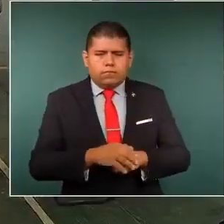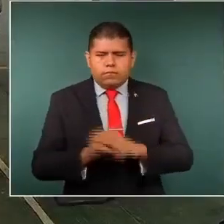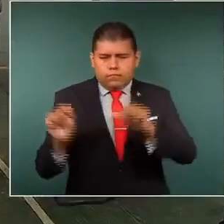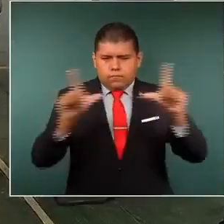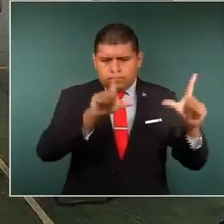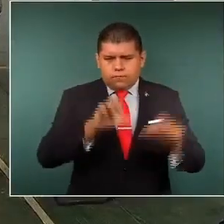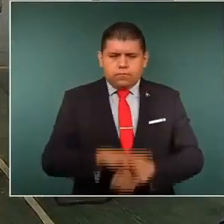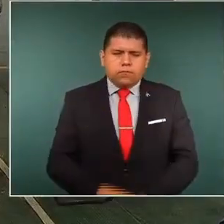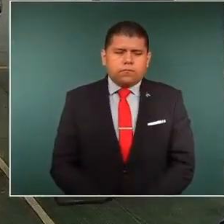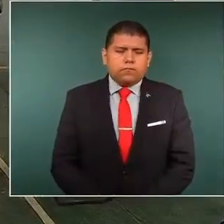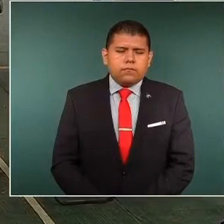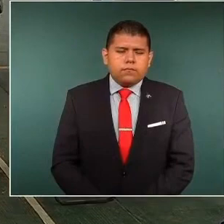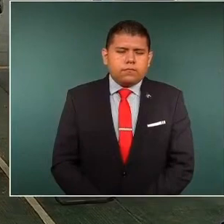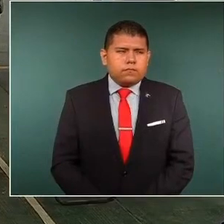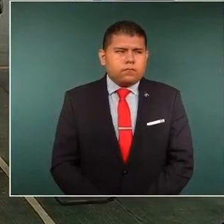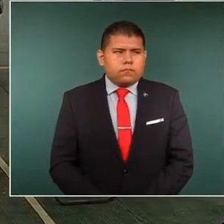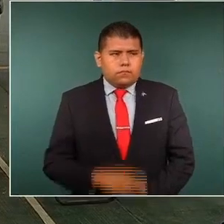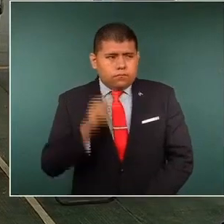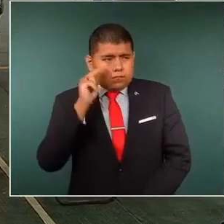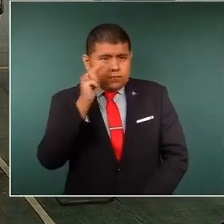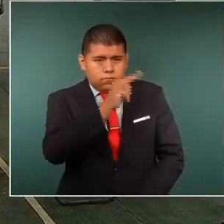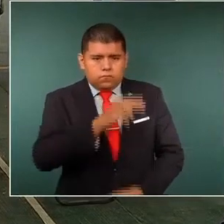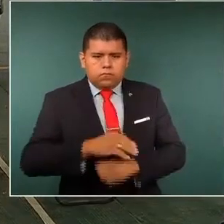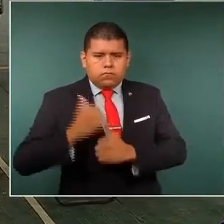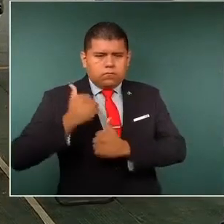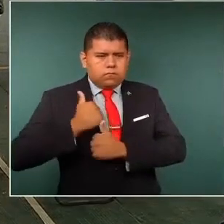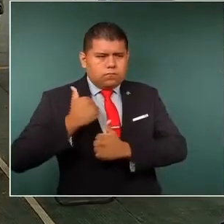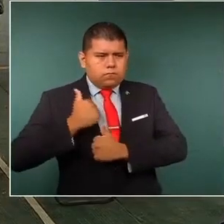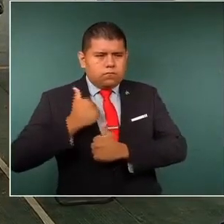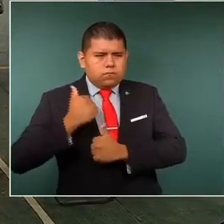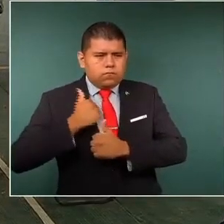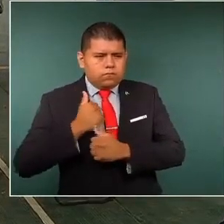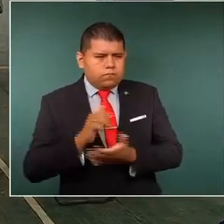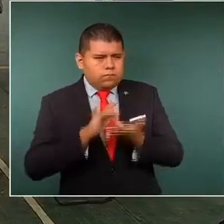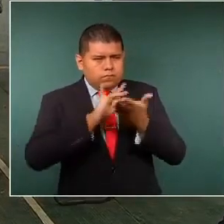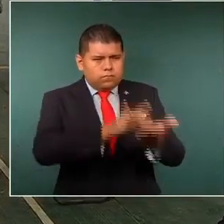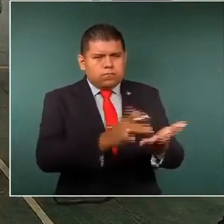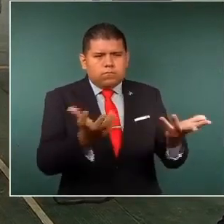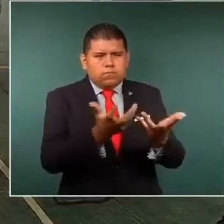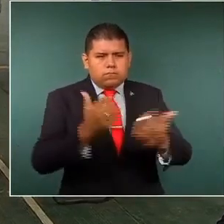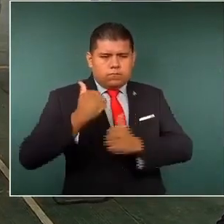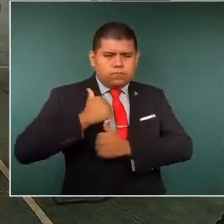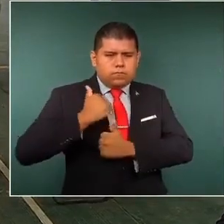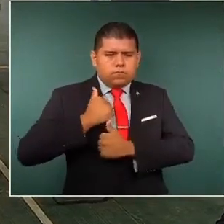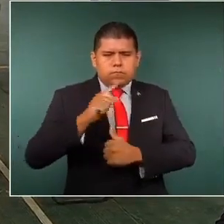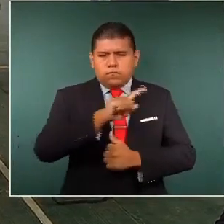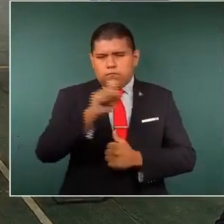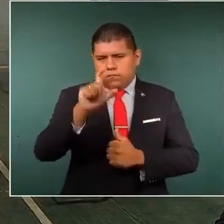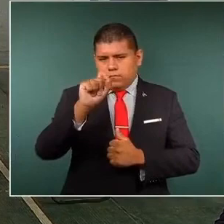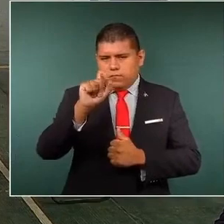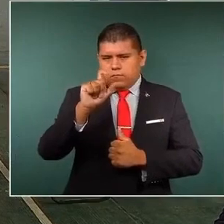favor. Estos son los efectivos que participan en la operación. Por parte del Ejército,